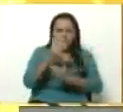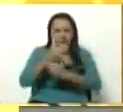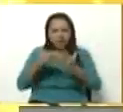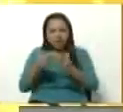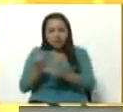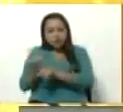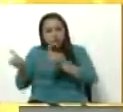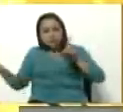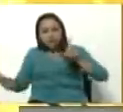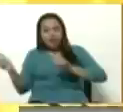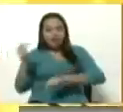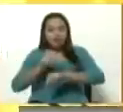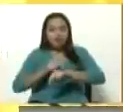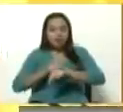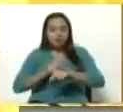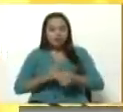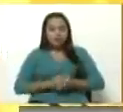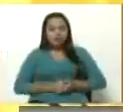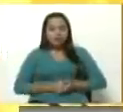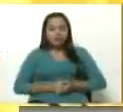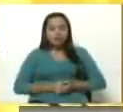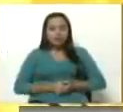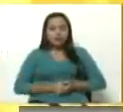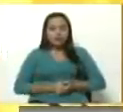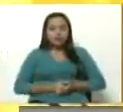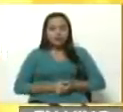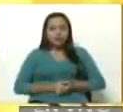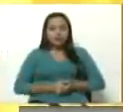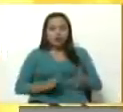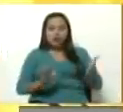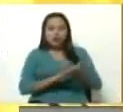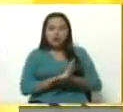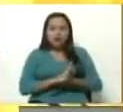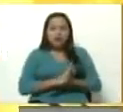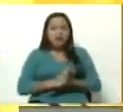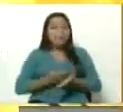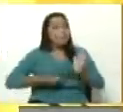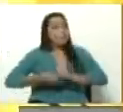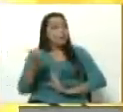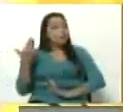plazo. Y tiene que ver fundamentalmente con las prioridades.